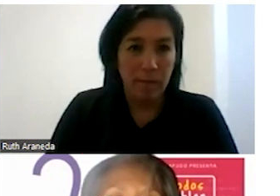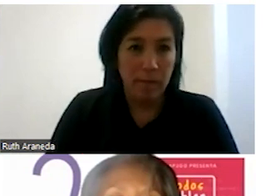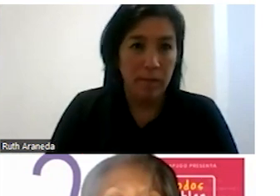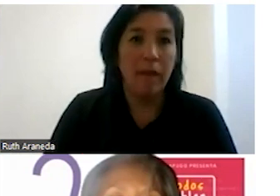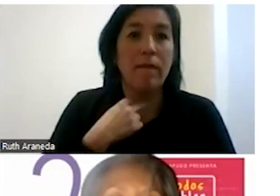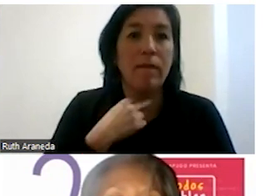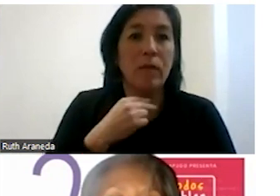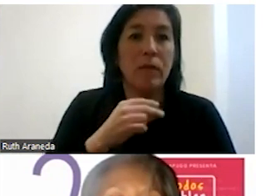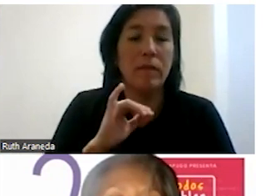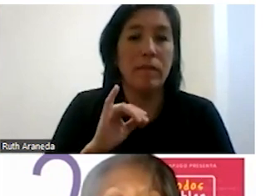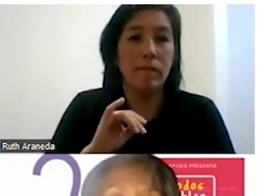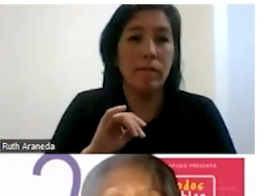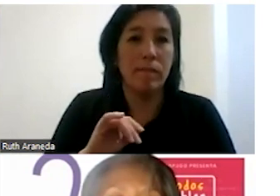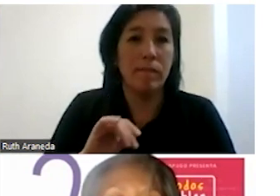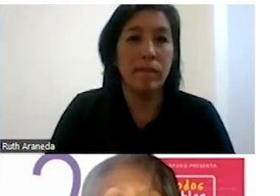Está sin audio.